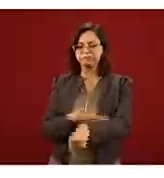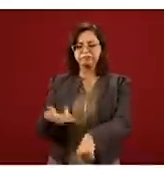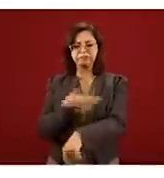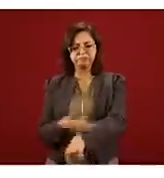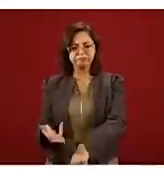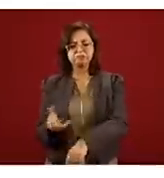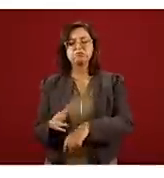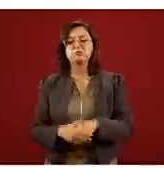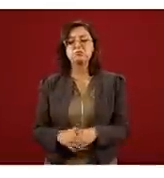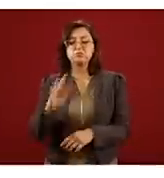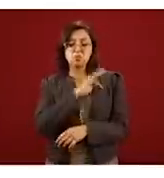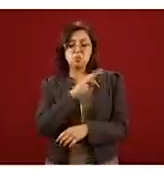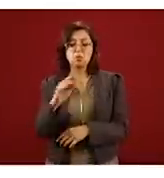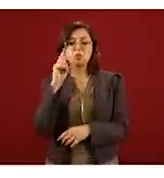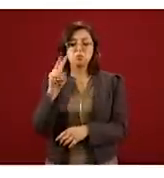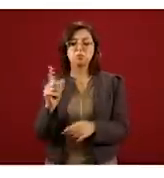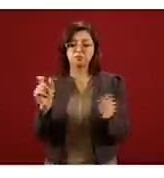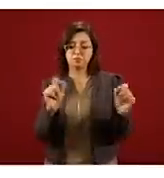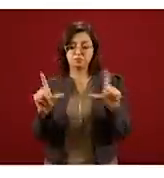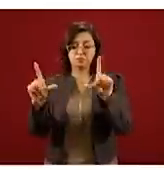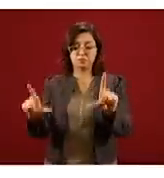Y bueno, aquí podemos observar en este cuadro